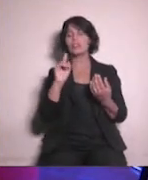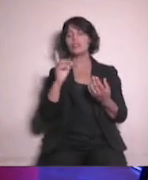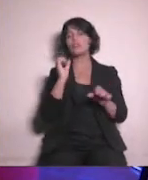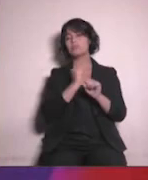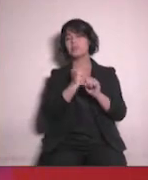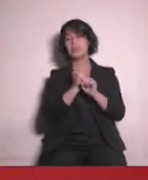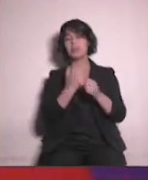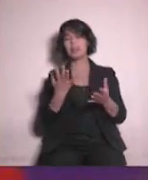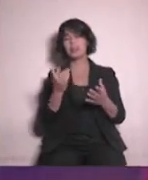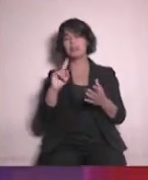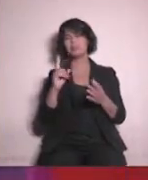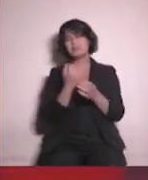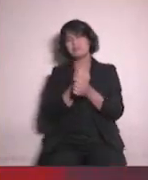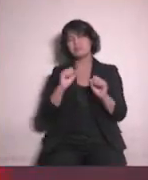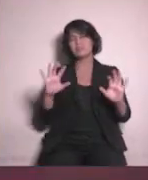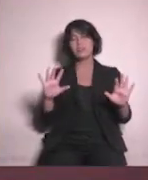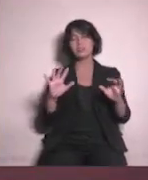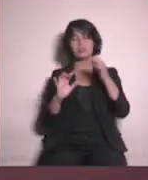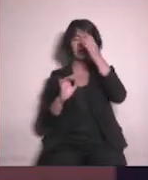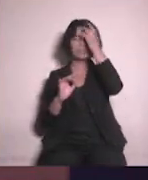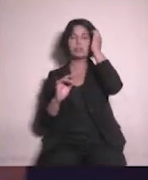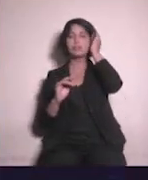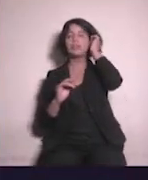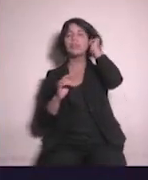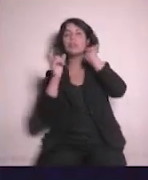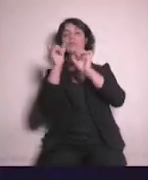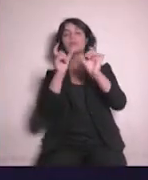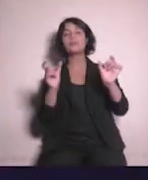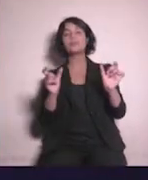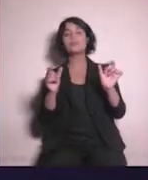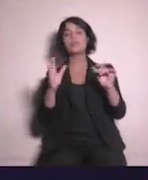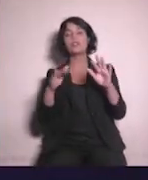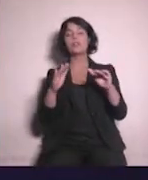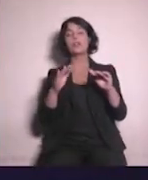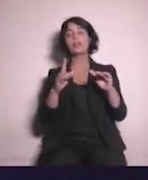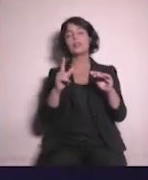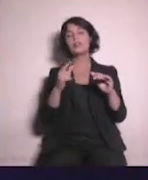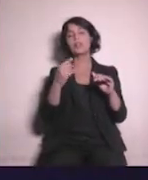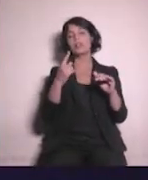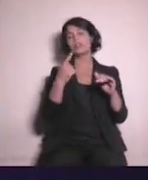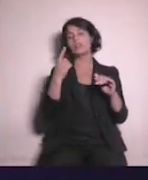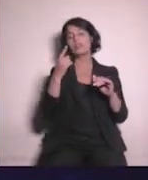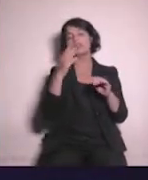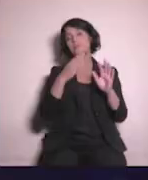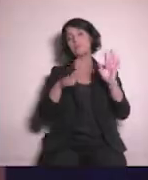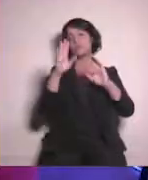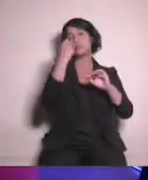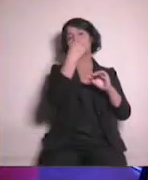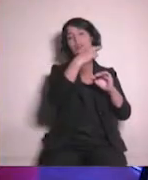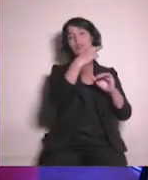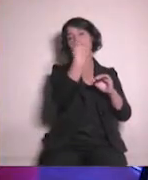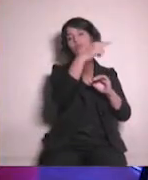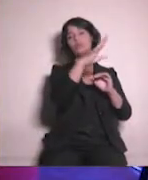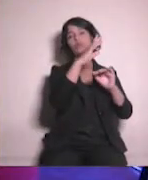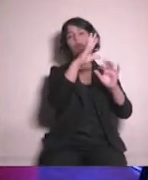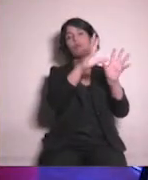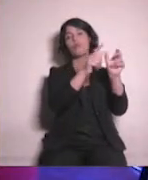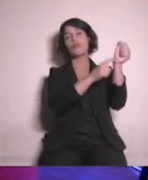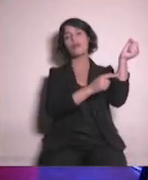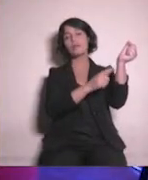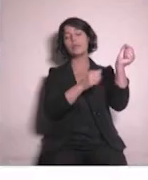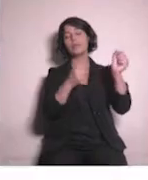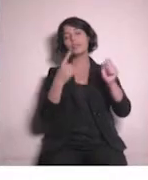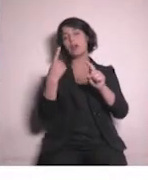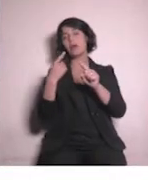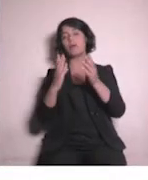trabajar, en el caso personas que se dedican a la familia, otros que tomaron su emprendimiento propio